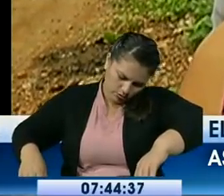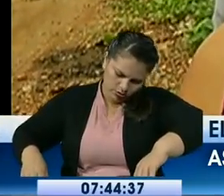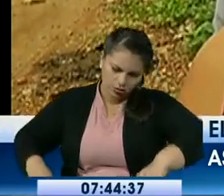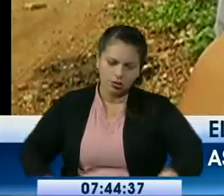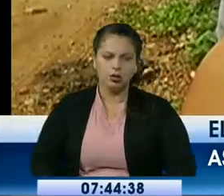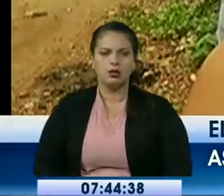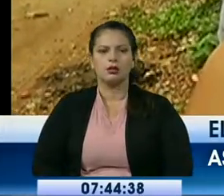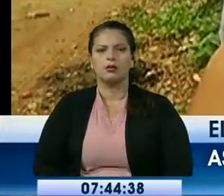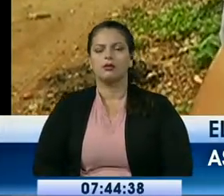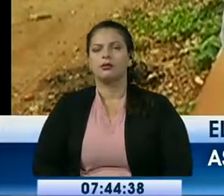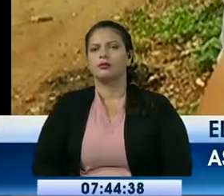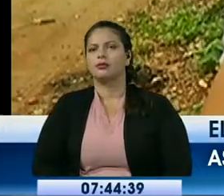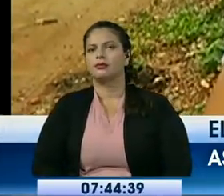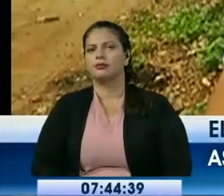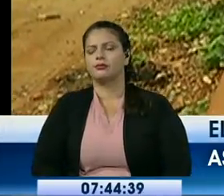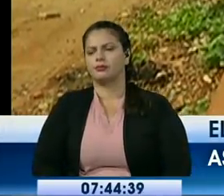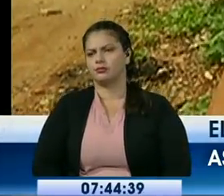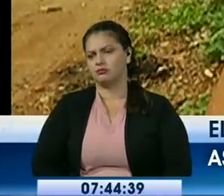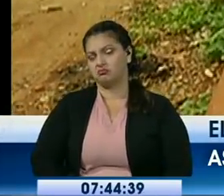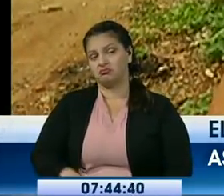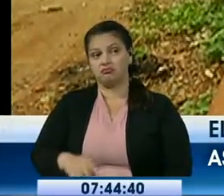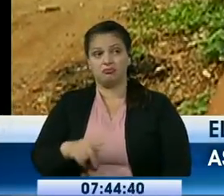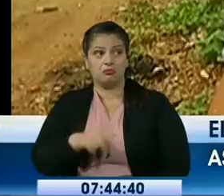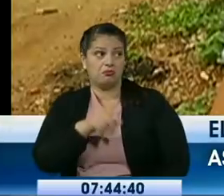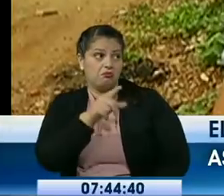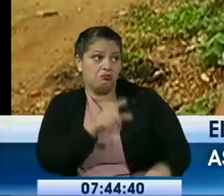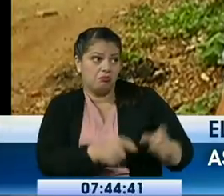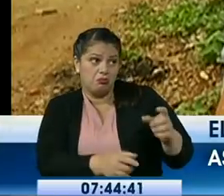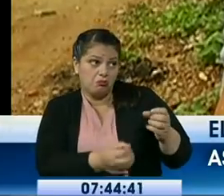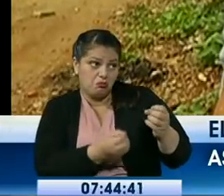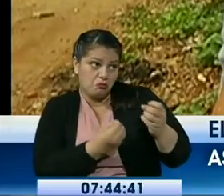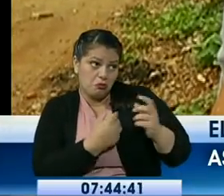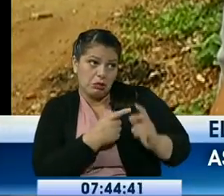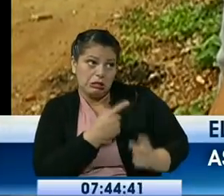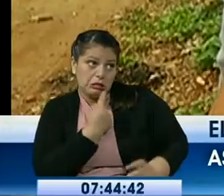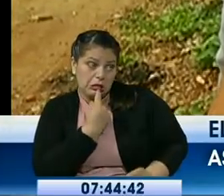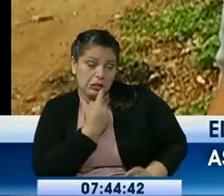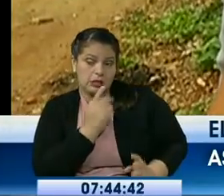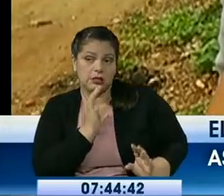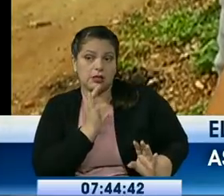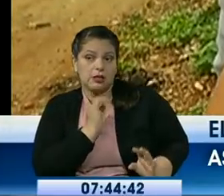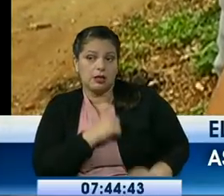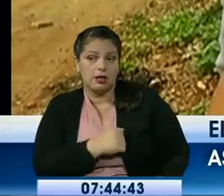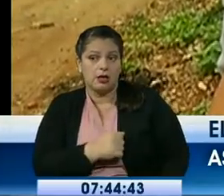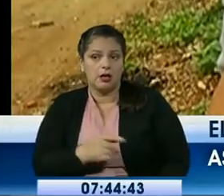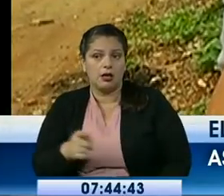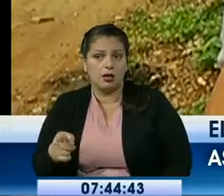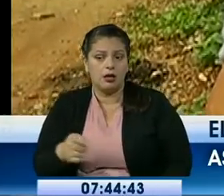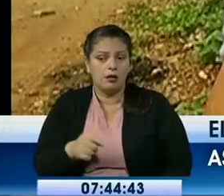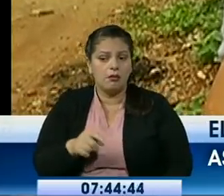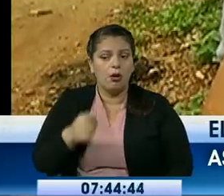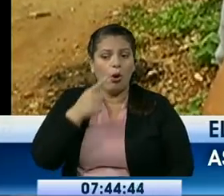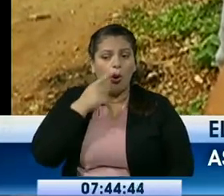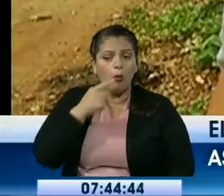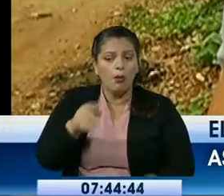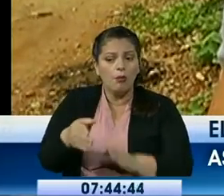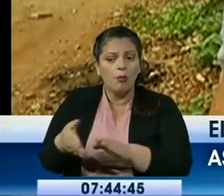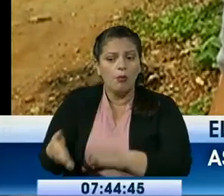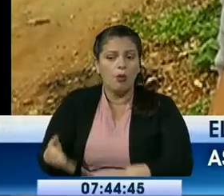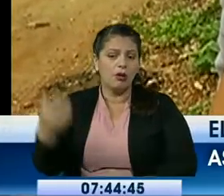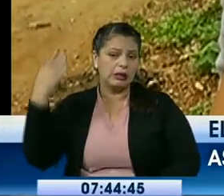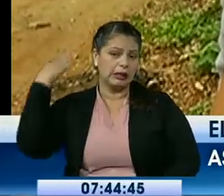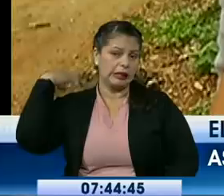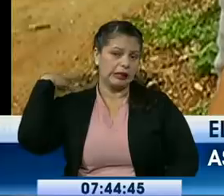negra, que tienen, dicen unas personas que han visto que los primeros que tienen como rasmillones, moreteado en la espalda y